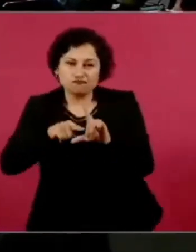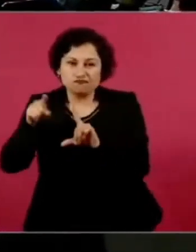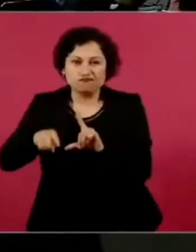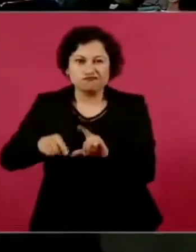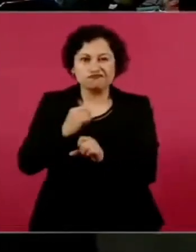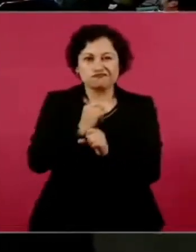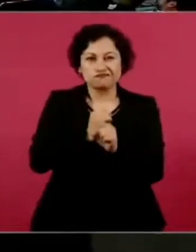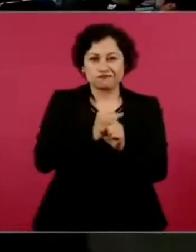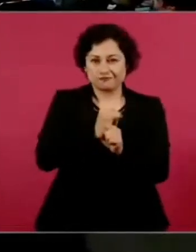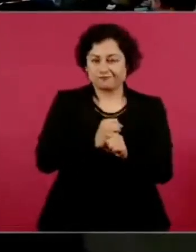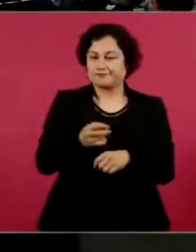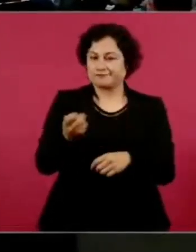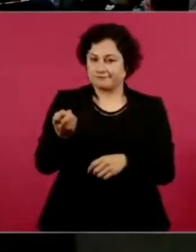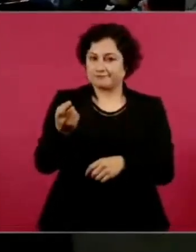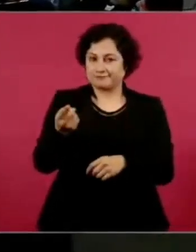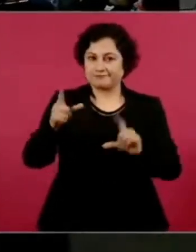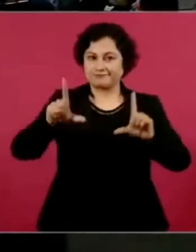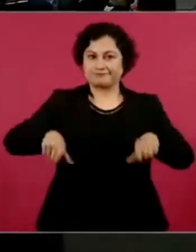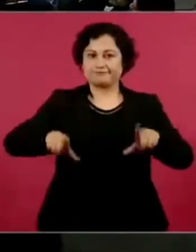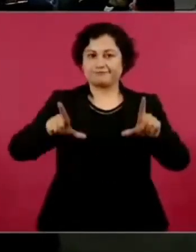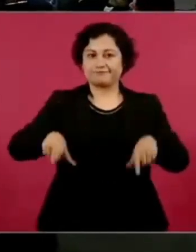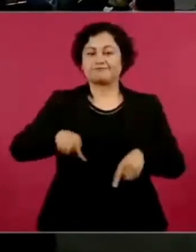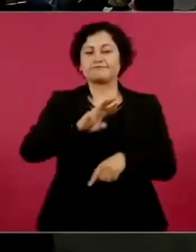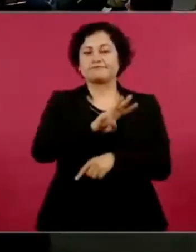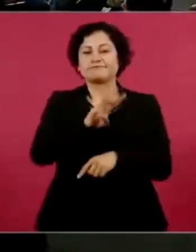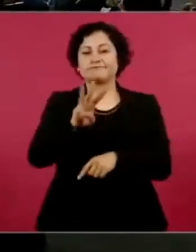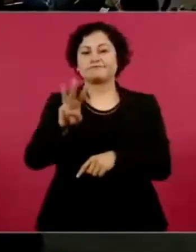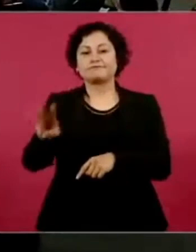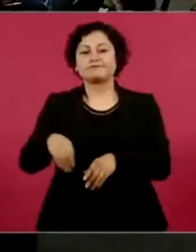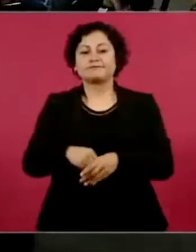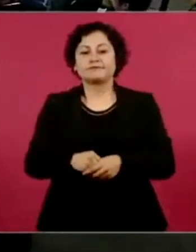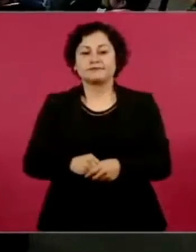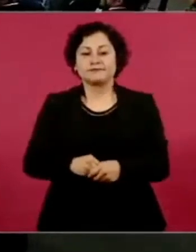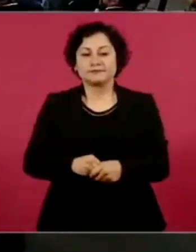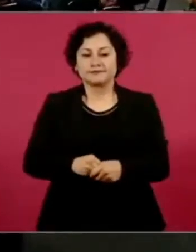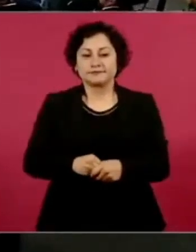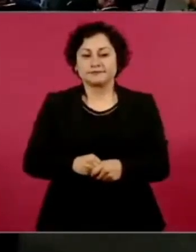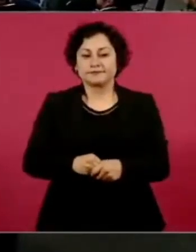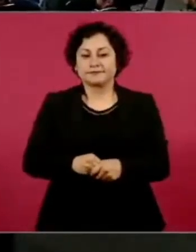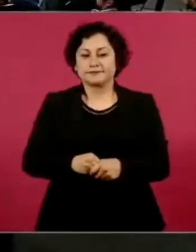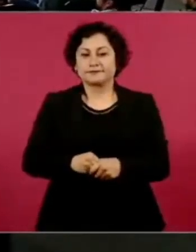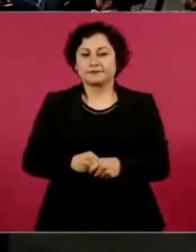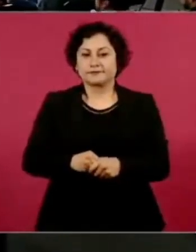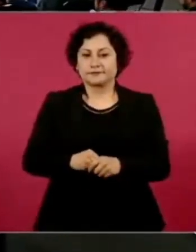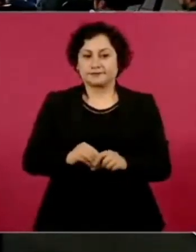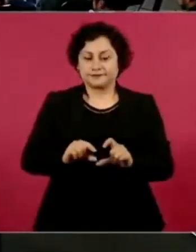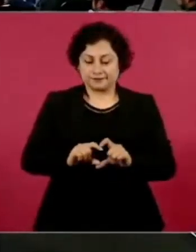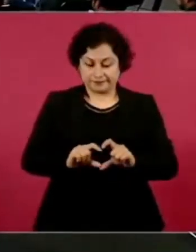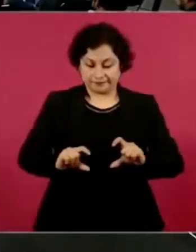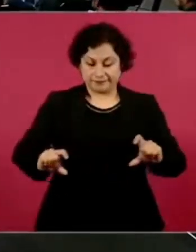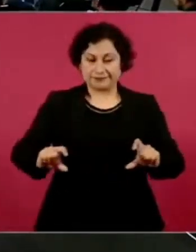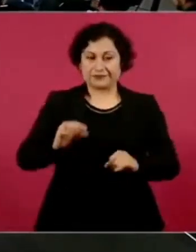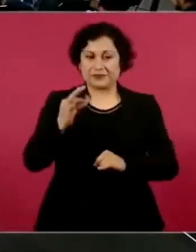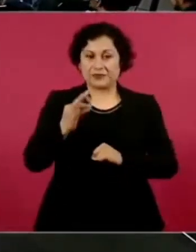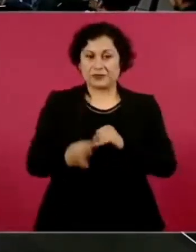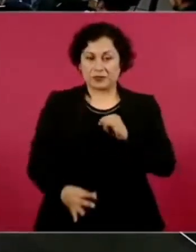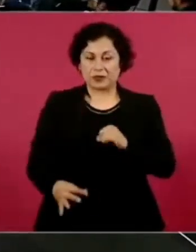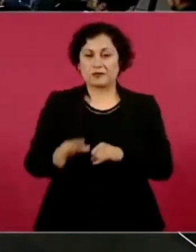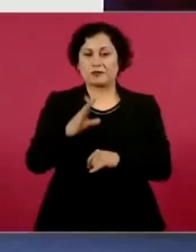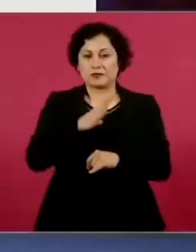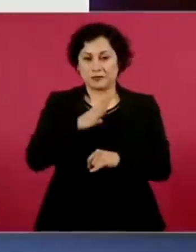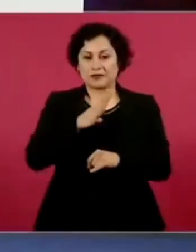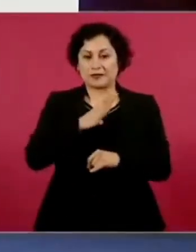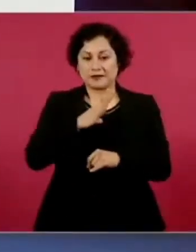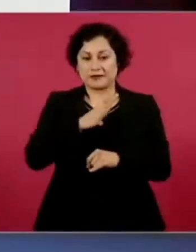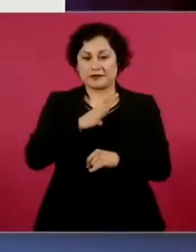Sí, pero aquí ya él agrega, es Morning Consult, y